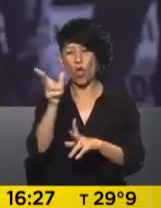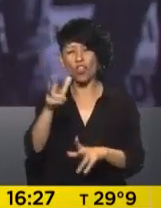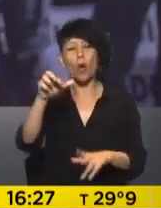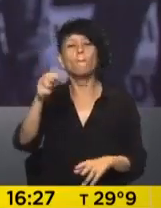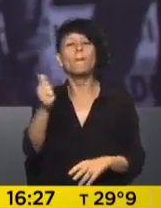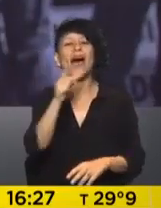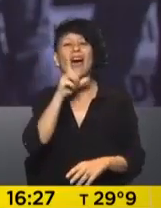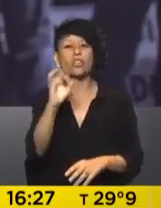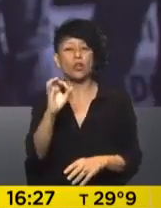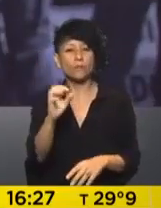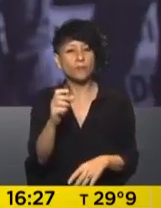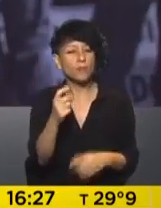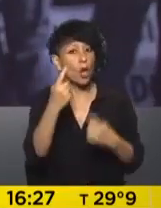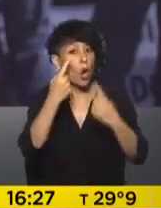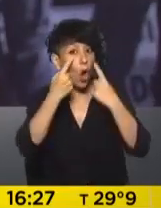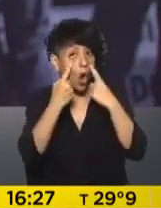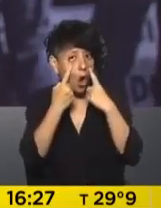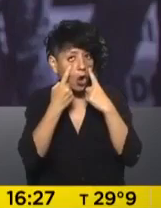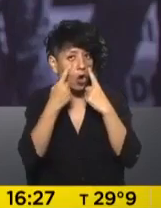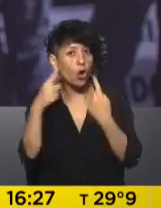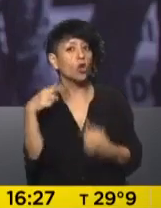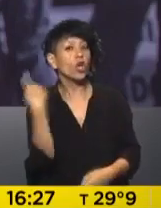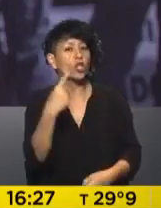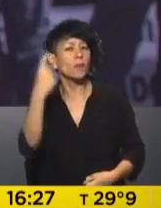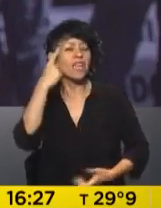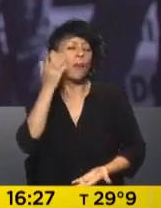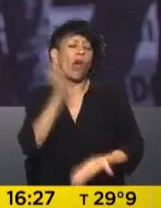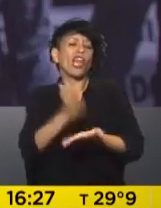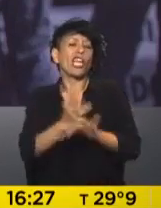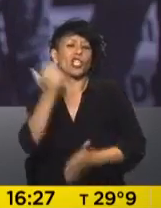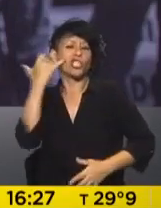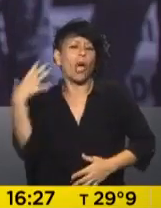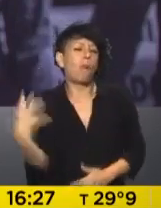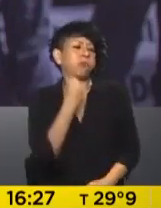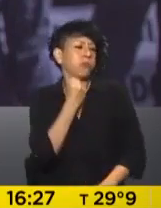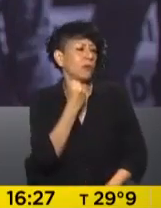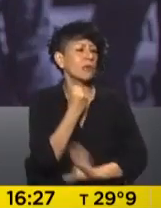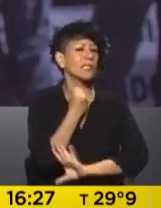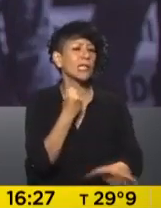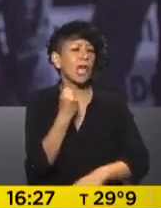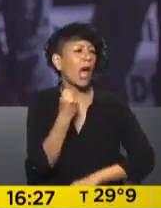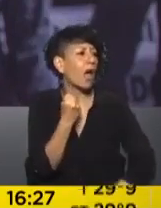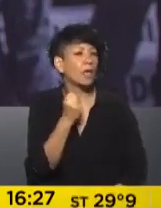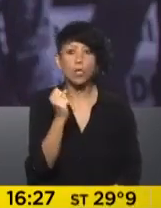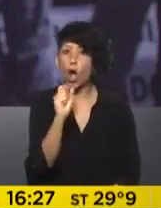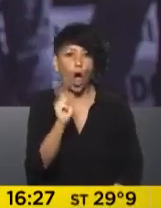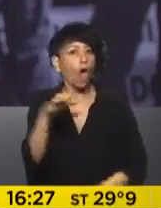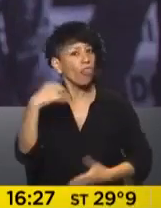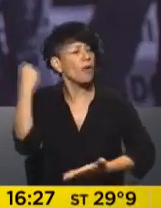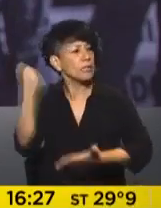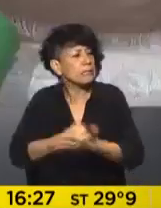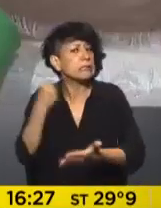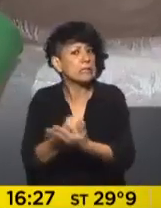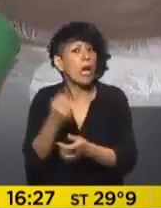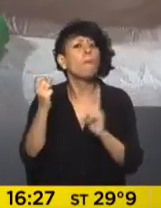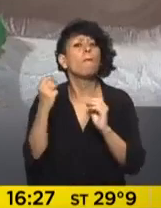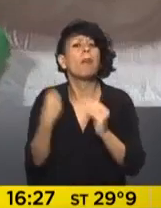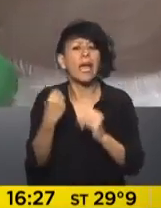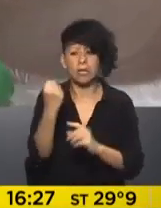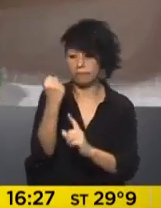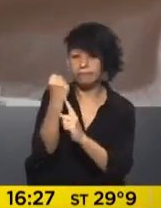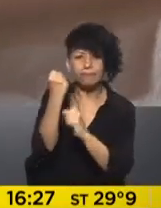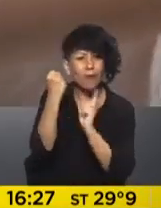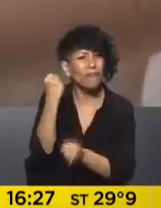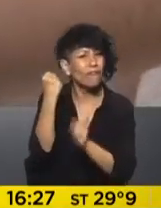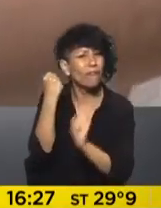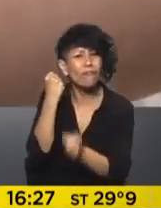los derechos que pensamos tenerlos conquistados, hay que luchar para mantenerlos. Como esta obra fue escrita en